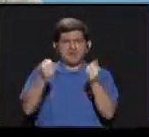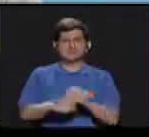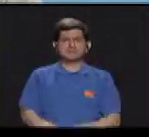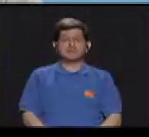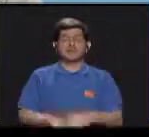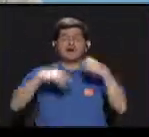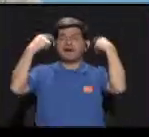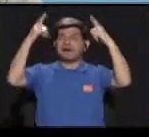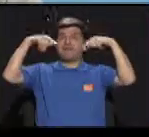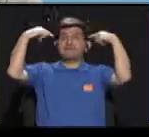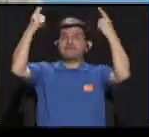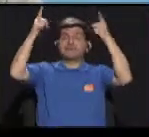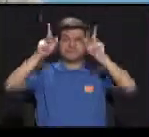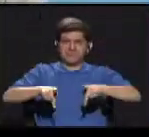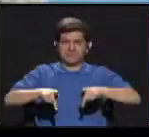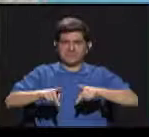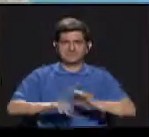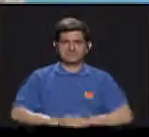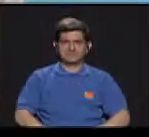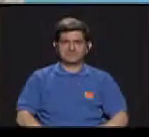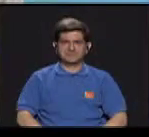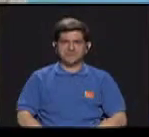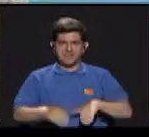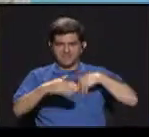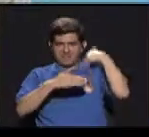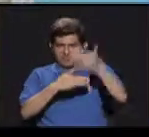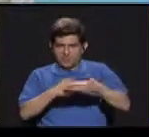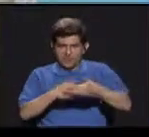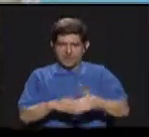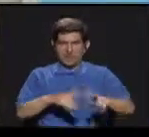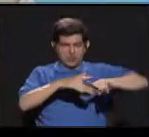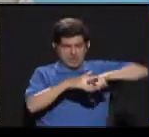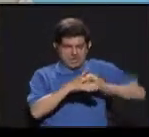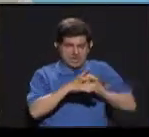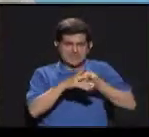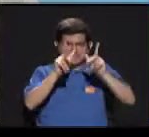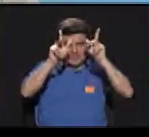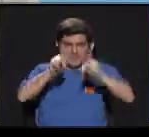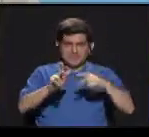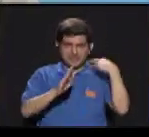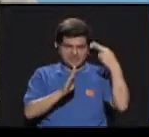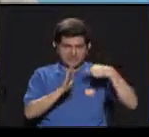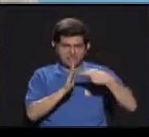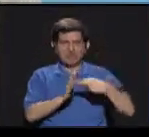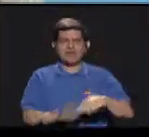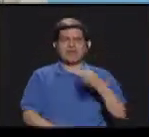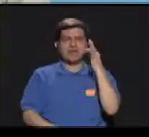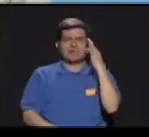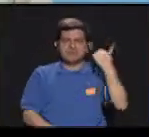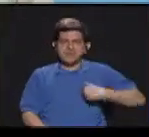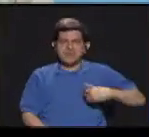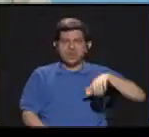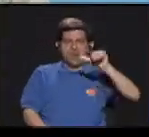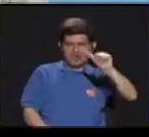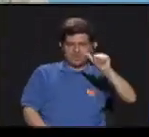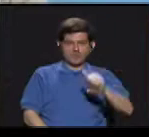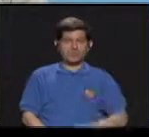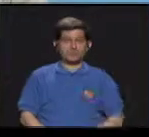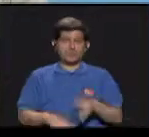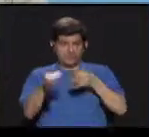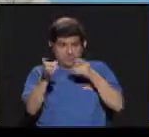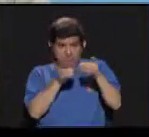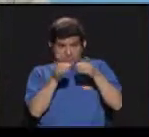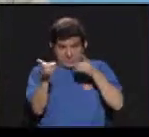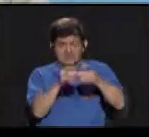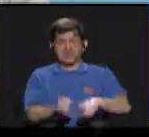entonces era famoso por eso. Y de ahí es la génesis del personaje El Tío Antonio, que escribe Alfredo